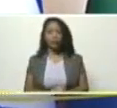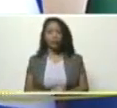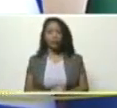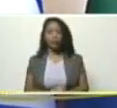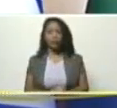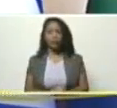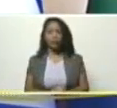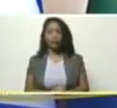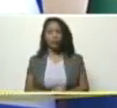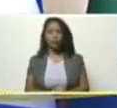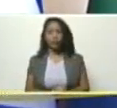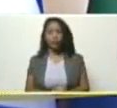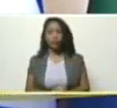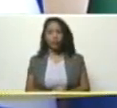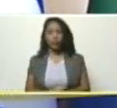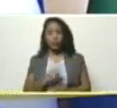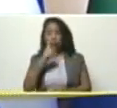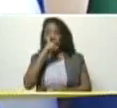Desde el año